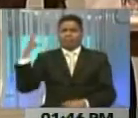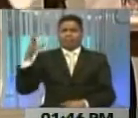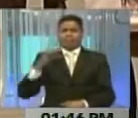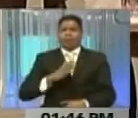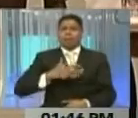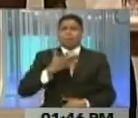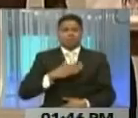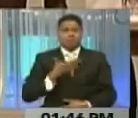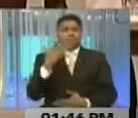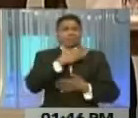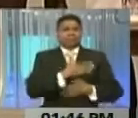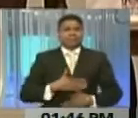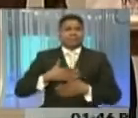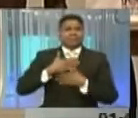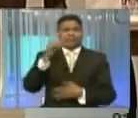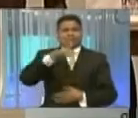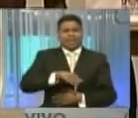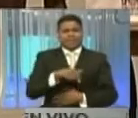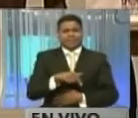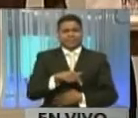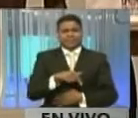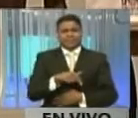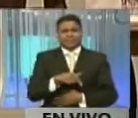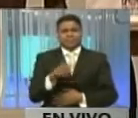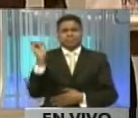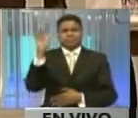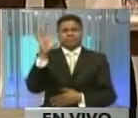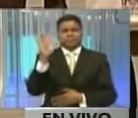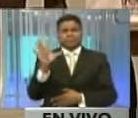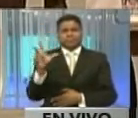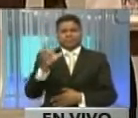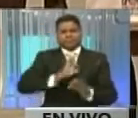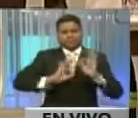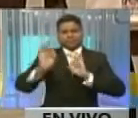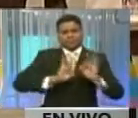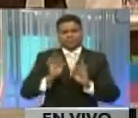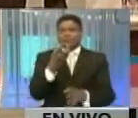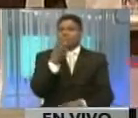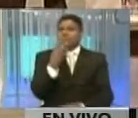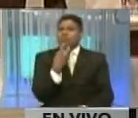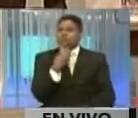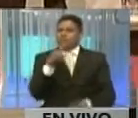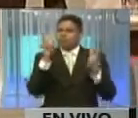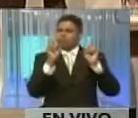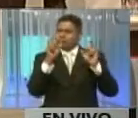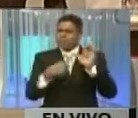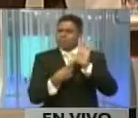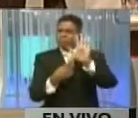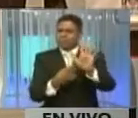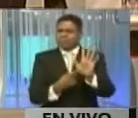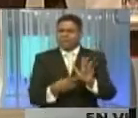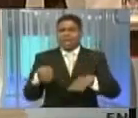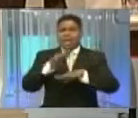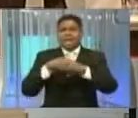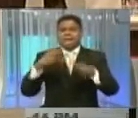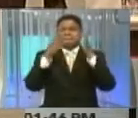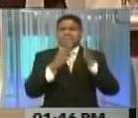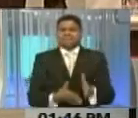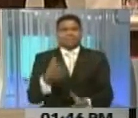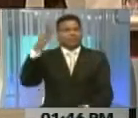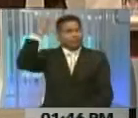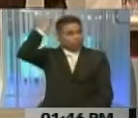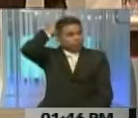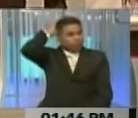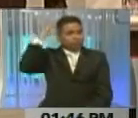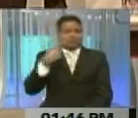edición del Festival de Teatro, que tiene una novedad para esta edición, ya hablará más nuestro ministro Freddy Yáñez de eso,